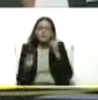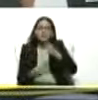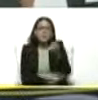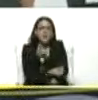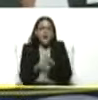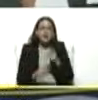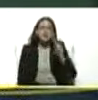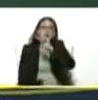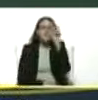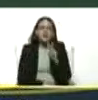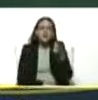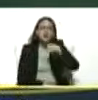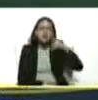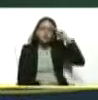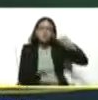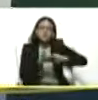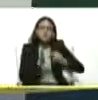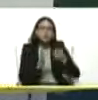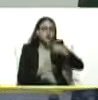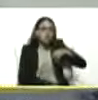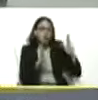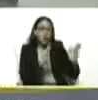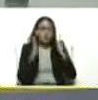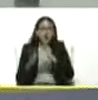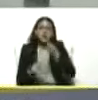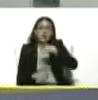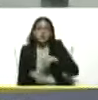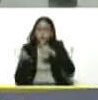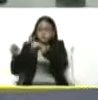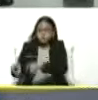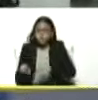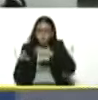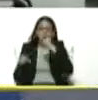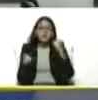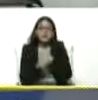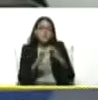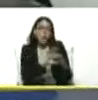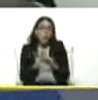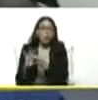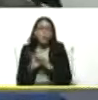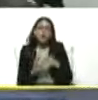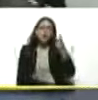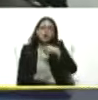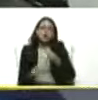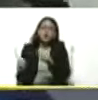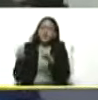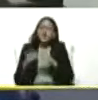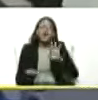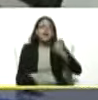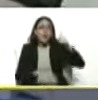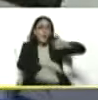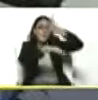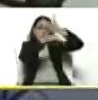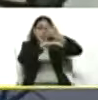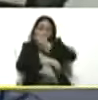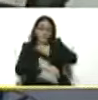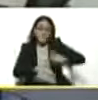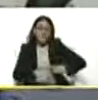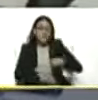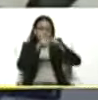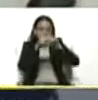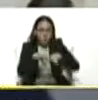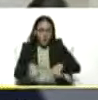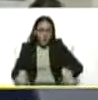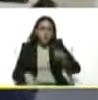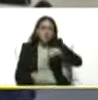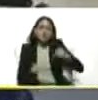soberanía, es un ejercicio de organización con los productores campesinos, es un ejercicio que usted emite la orientación desde el Ejecutivo Nacional para que la ciencia se